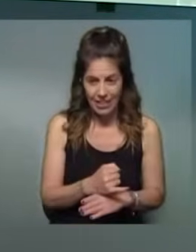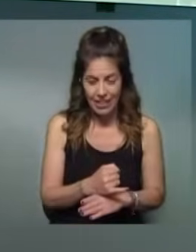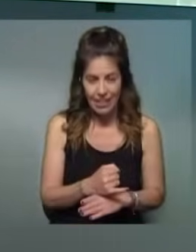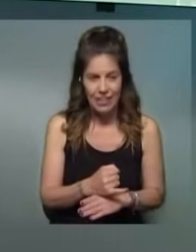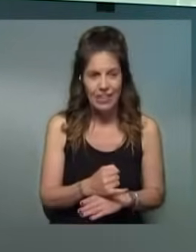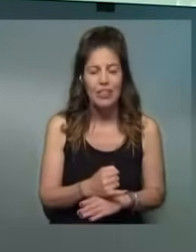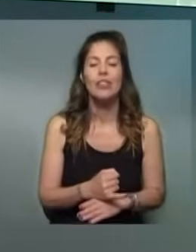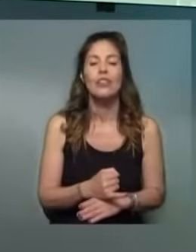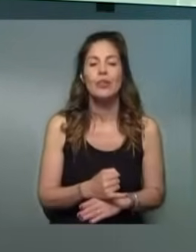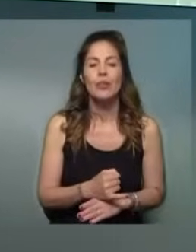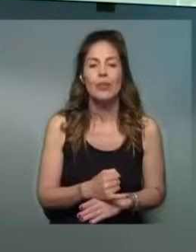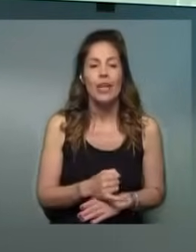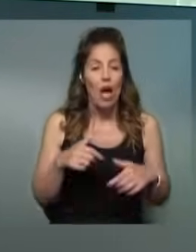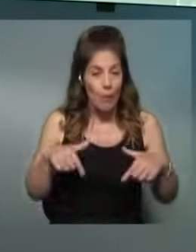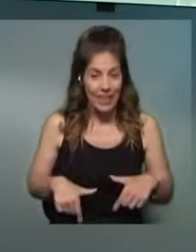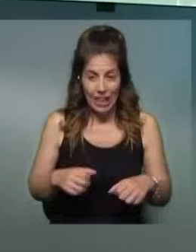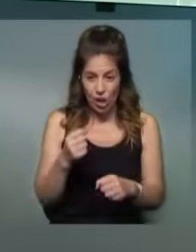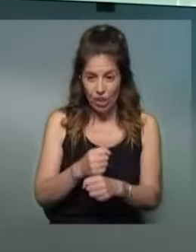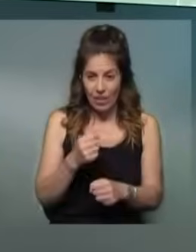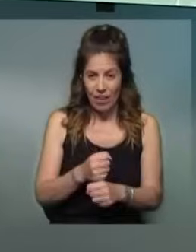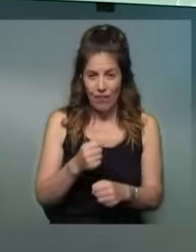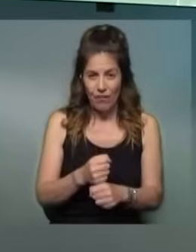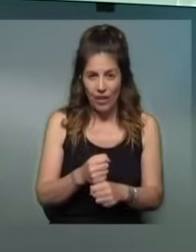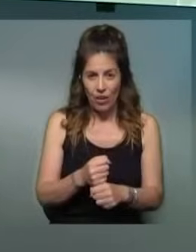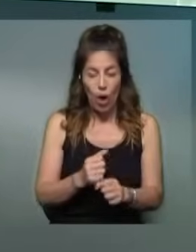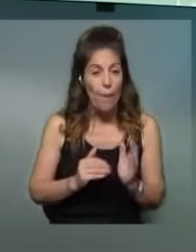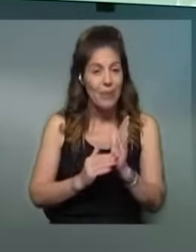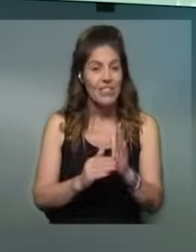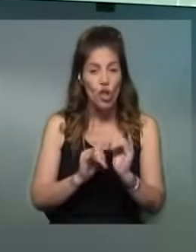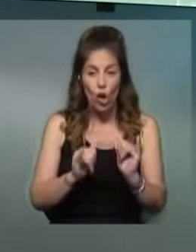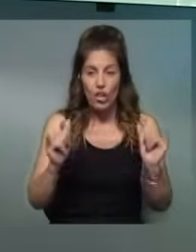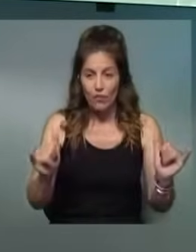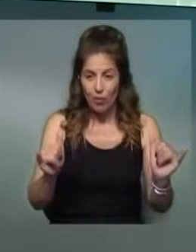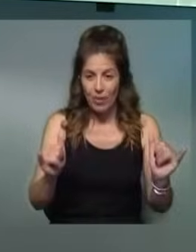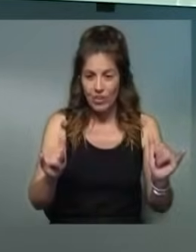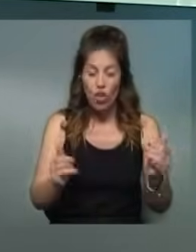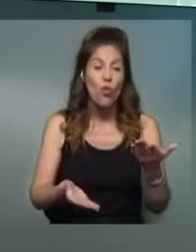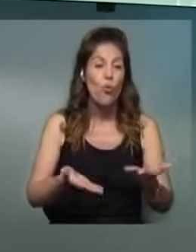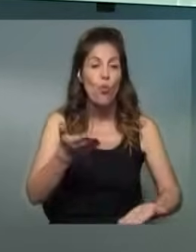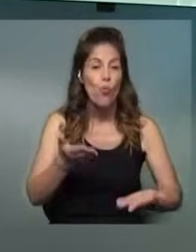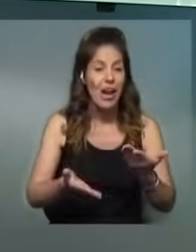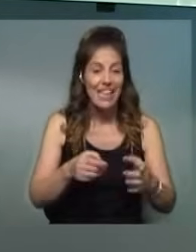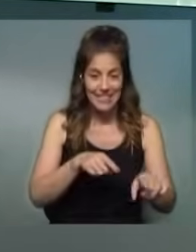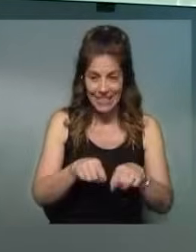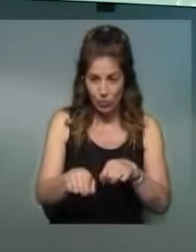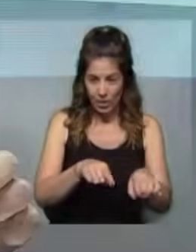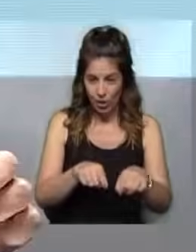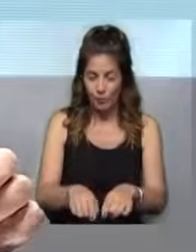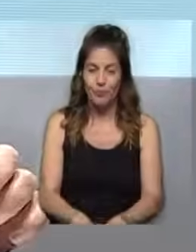mencionada por Natalia es del Ministerio de trabajo y seguridad social y presentó estos datos en el marco de un balance de su